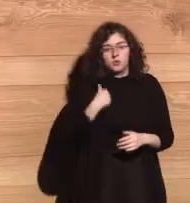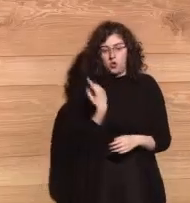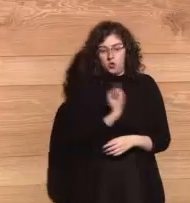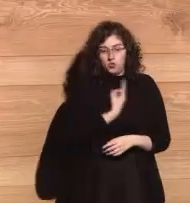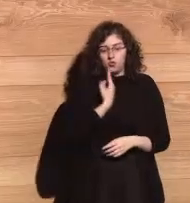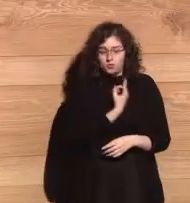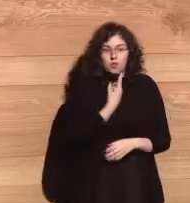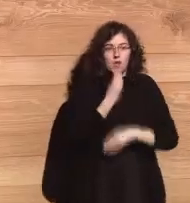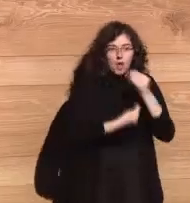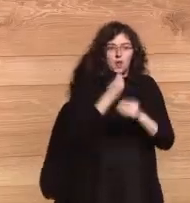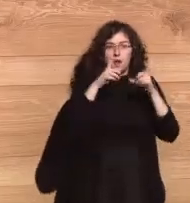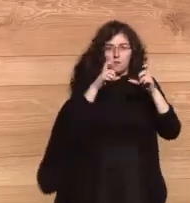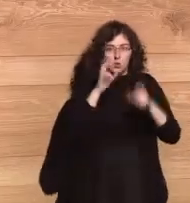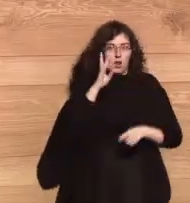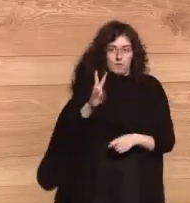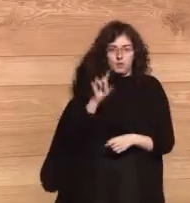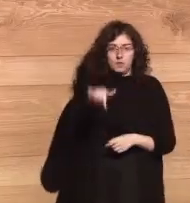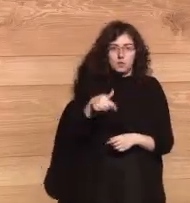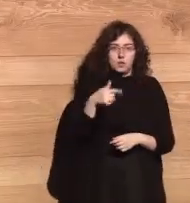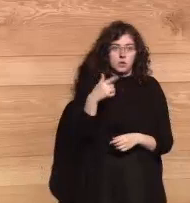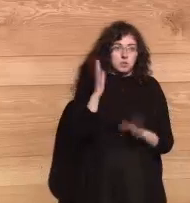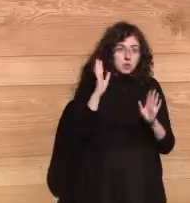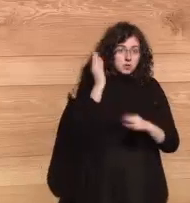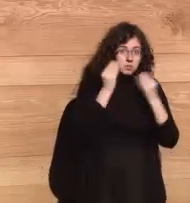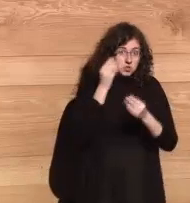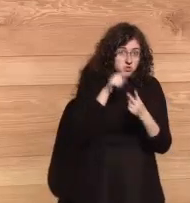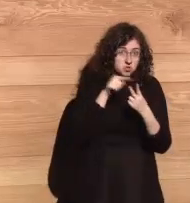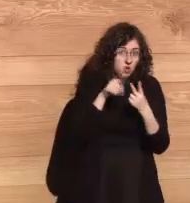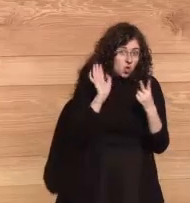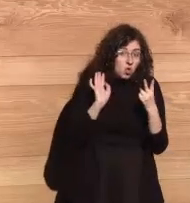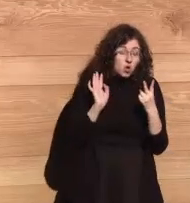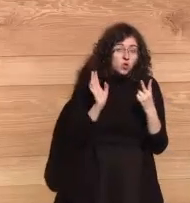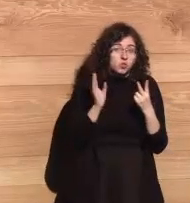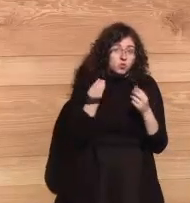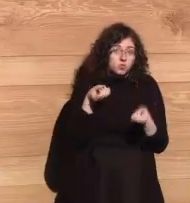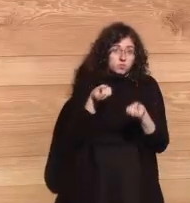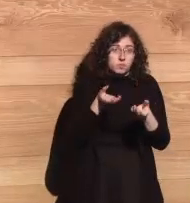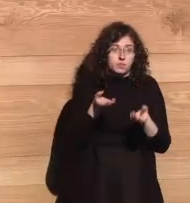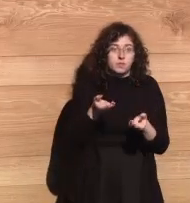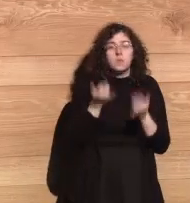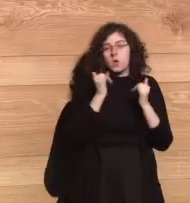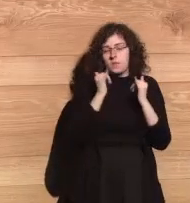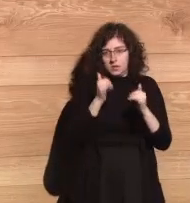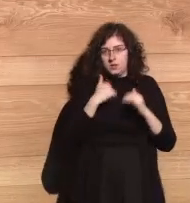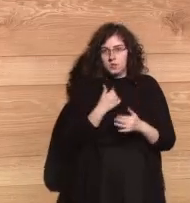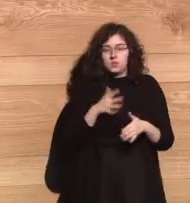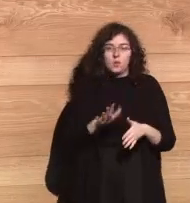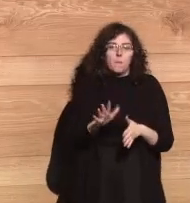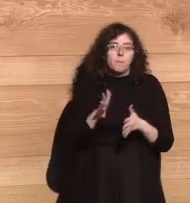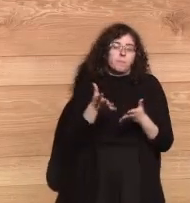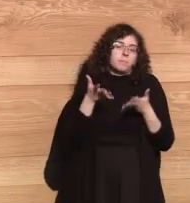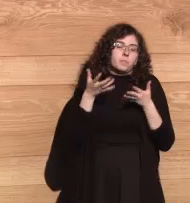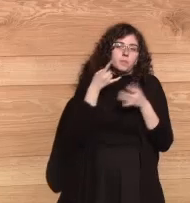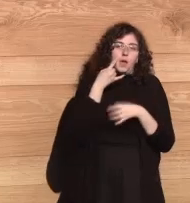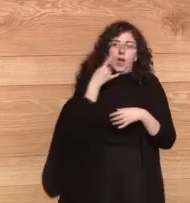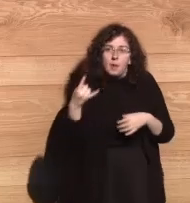este tipo de fotos que habéis visto de... Bueno, que son solamente 2 creo la que he metido en esa cobertura, ¿no? Fue muy divertido. Yo soy bastante apasionada de la